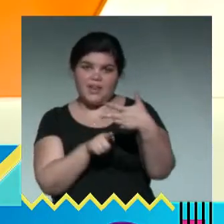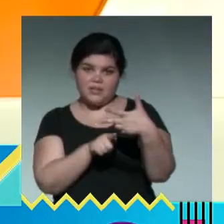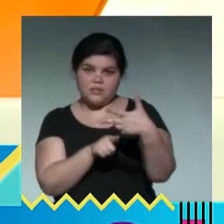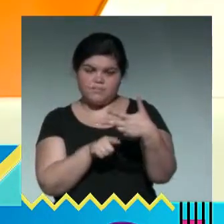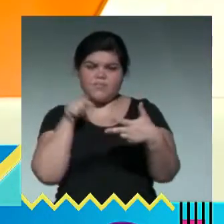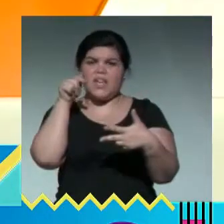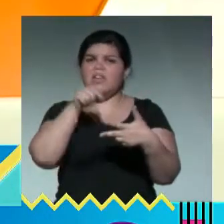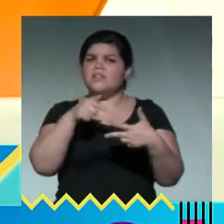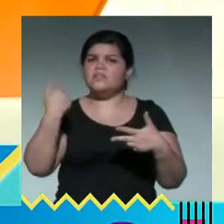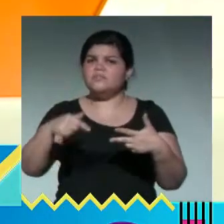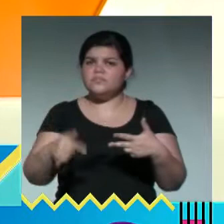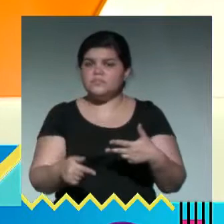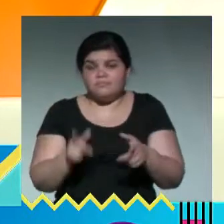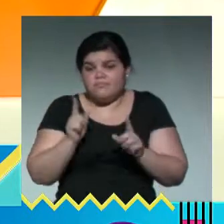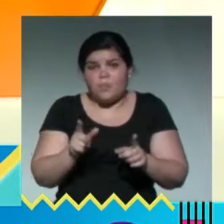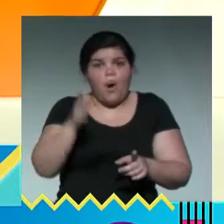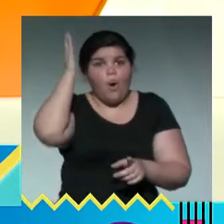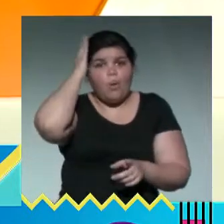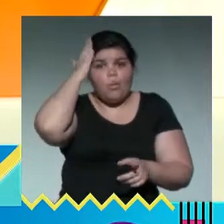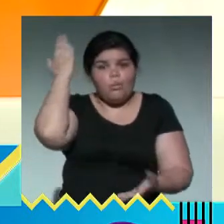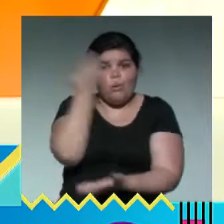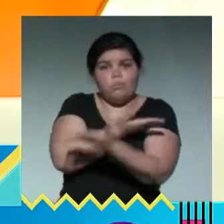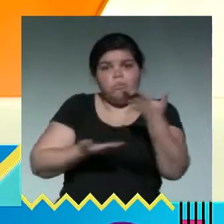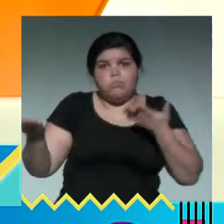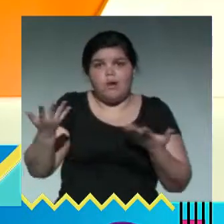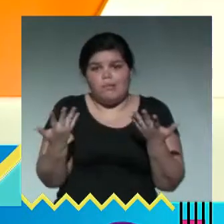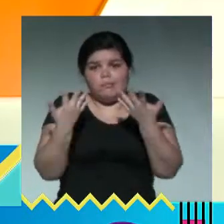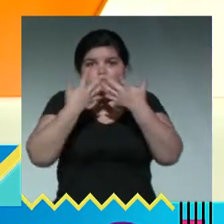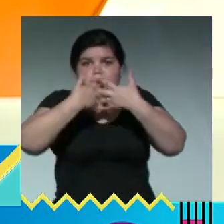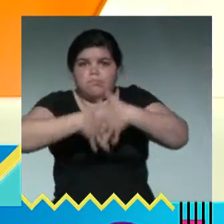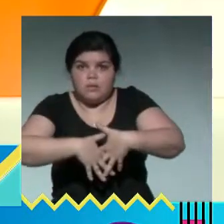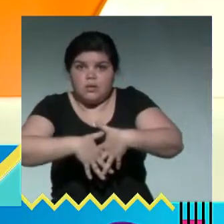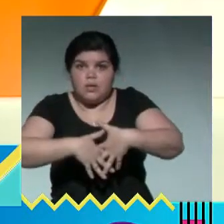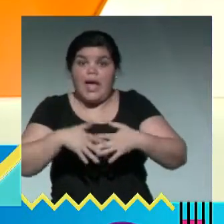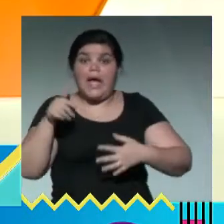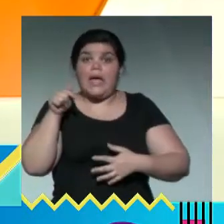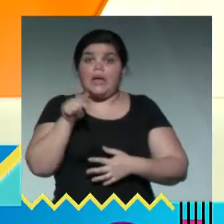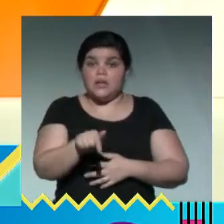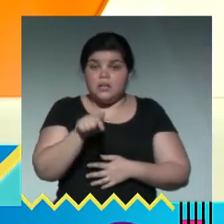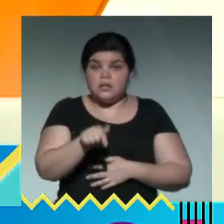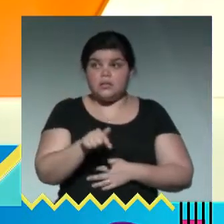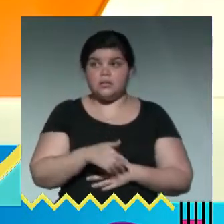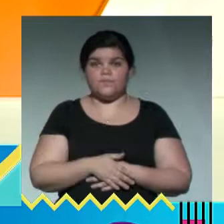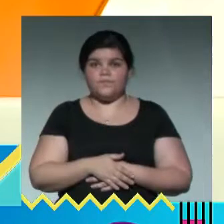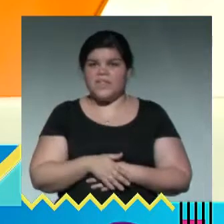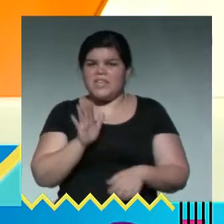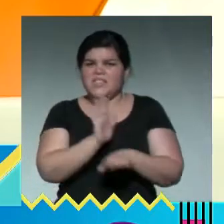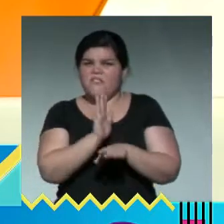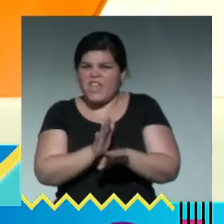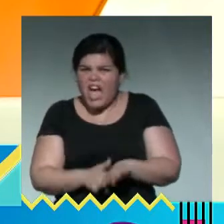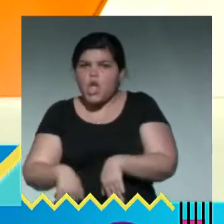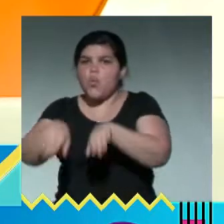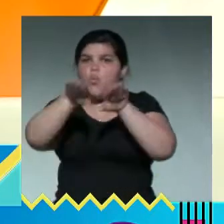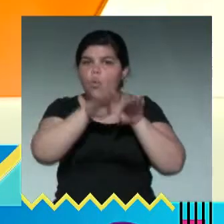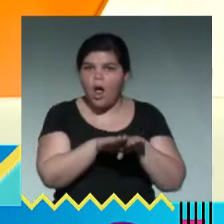un fuerte mestizaje, lo cual no estoy diciendo que generó igualdad, ni mucho menos,